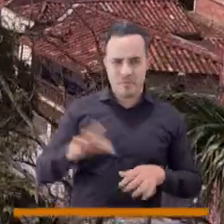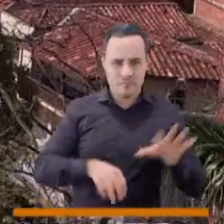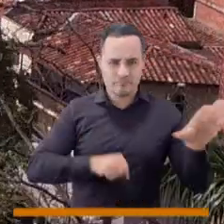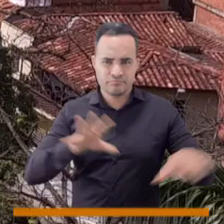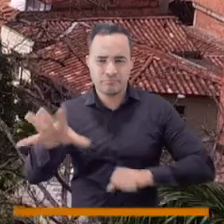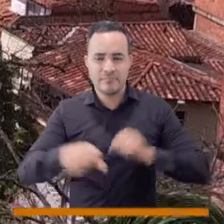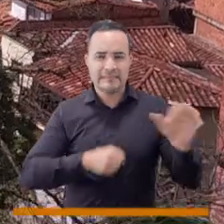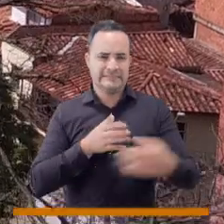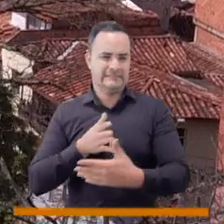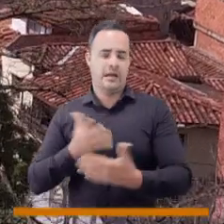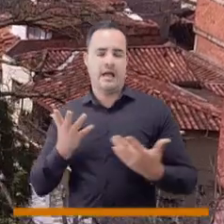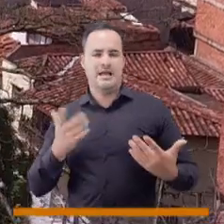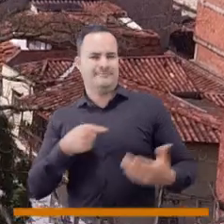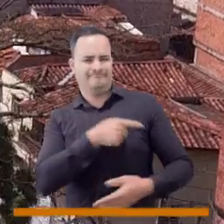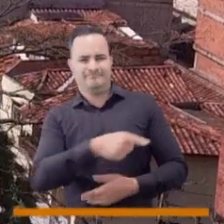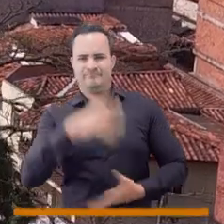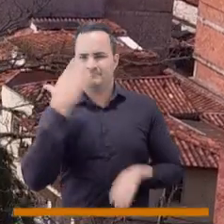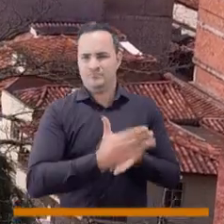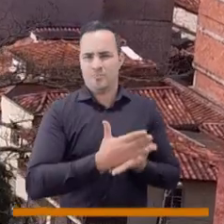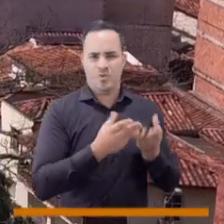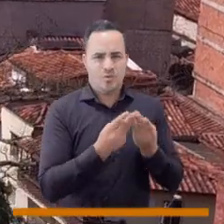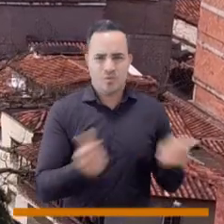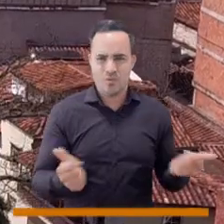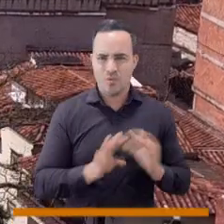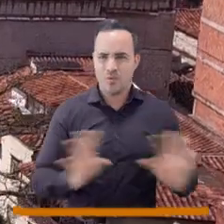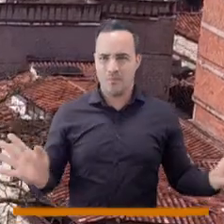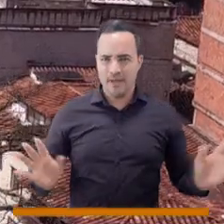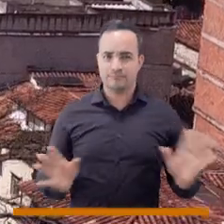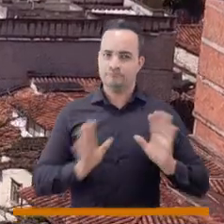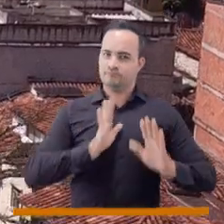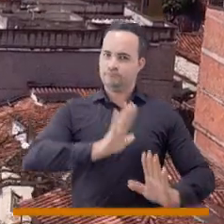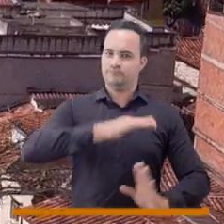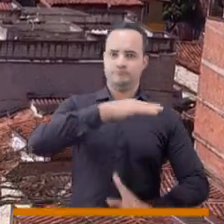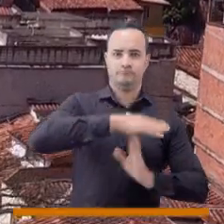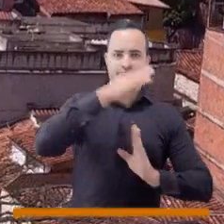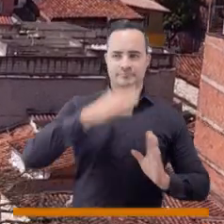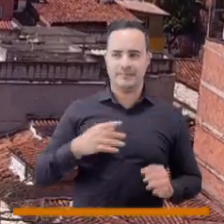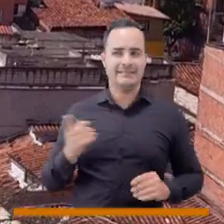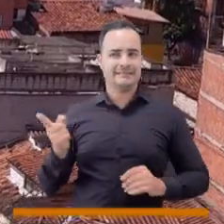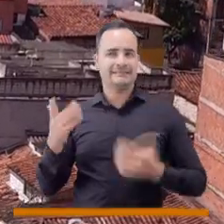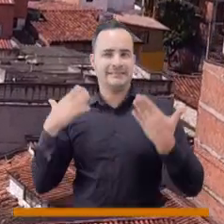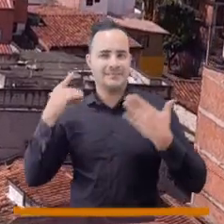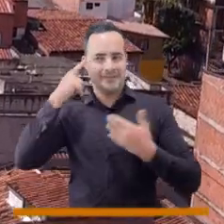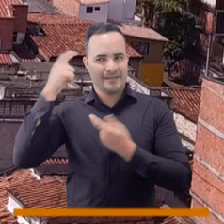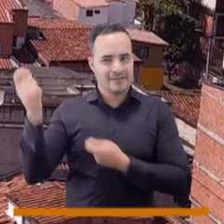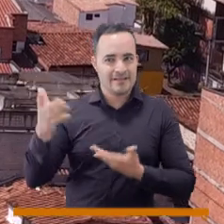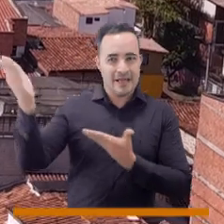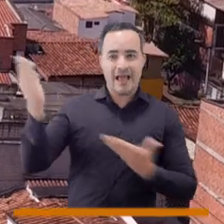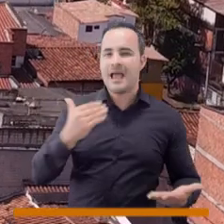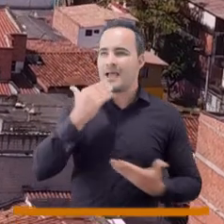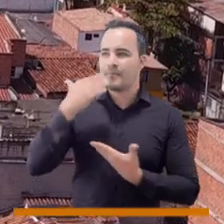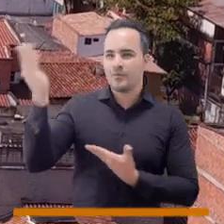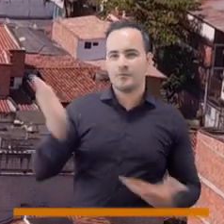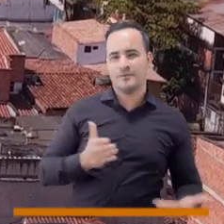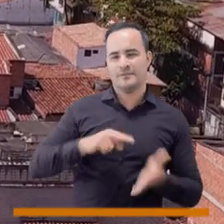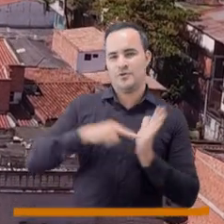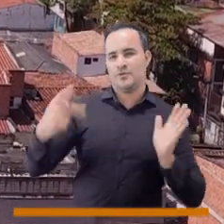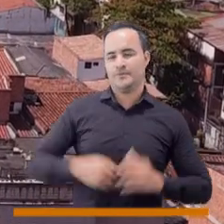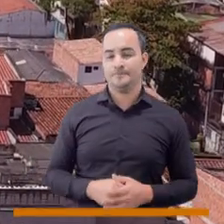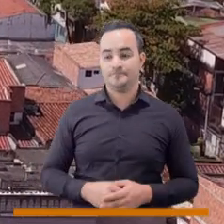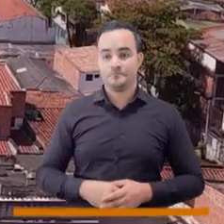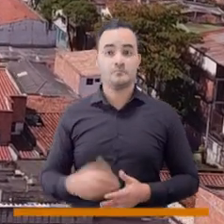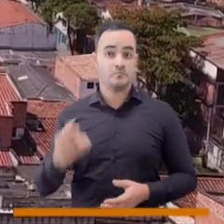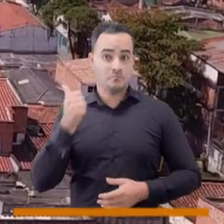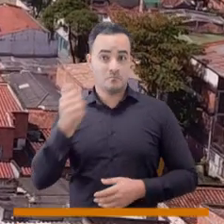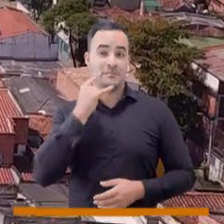poder desarrollarnos económicamente, sino poder atacar el multicrimen que existe en la ciudad. Muy interesante. En noviembre del